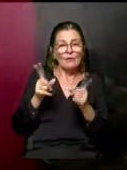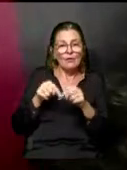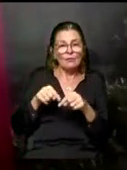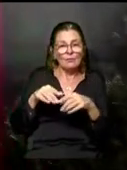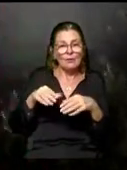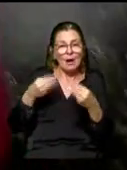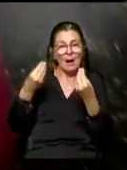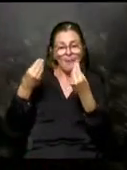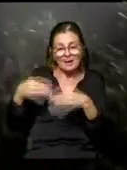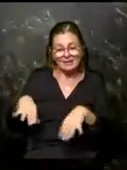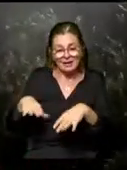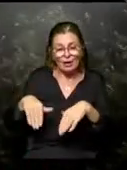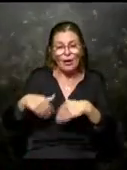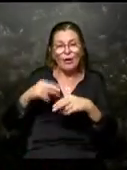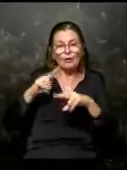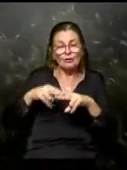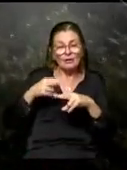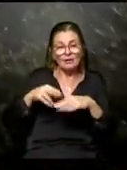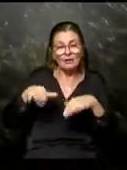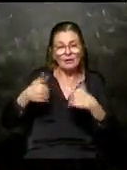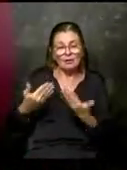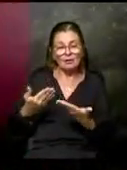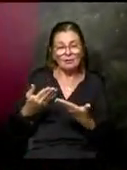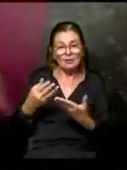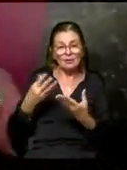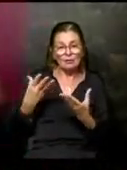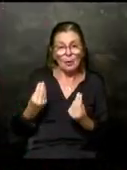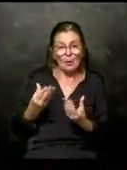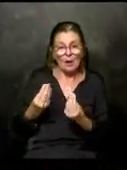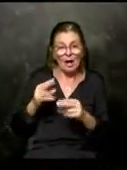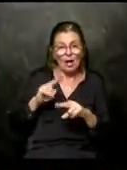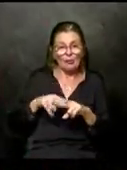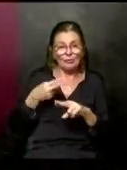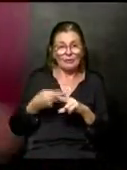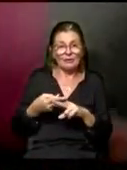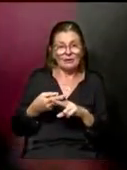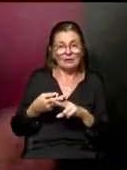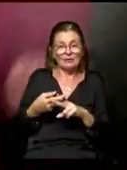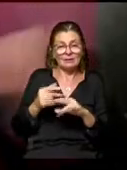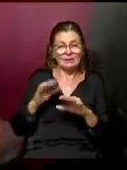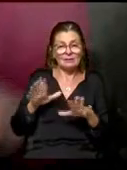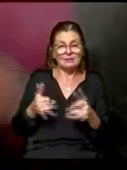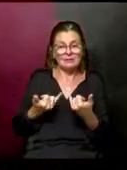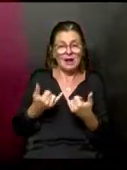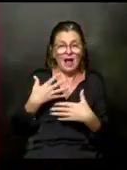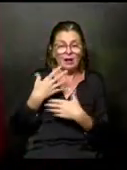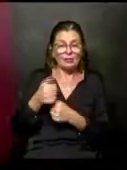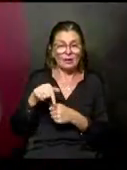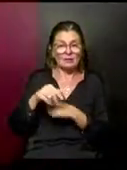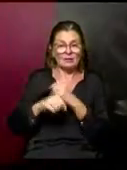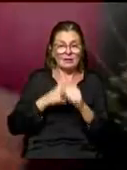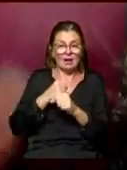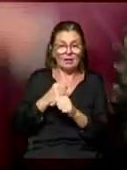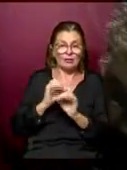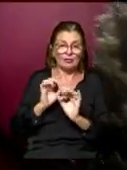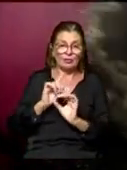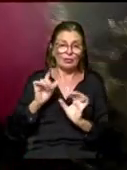dieron, lo volvimos a perder otra vez, porque está todo mojado otra vez. Y la ayuda no, o sea, este año no llegó